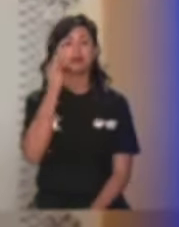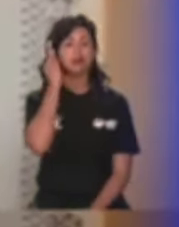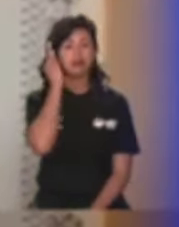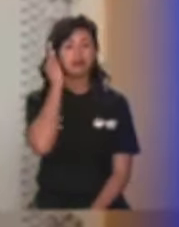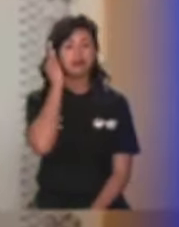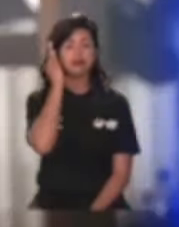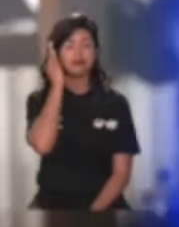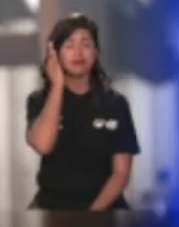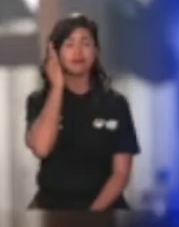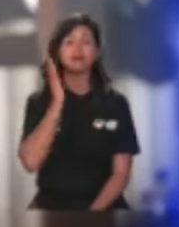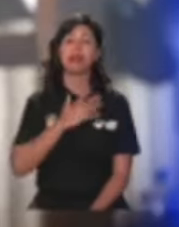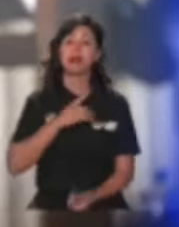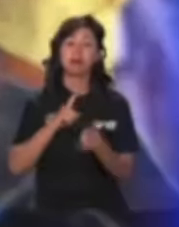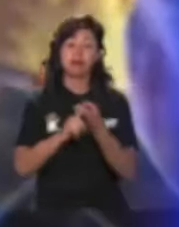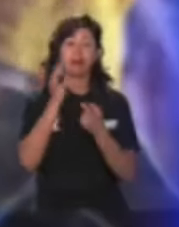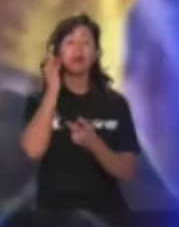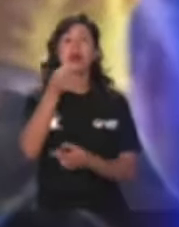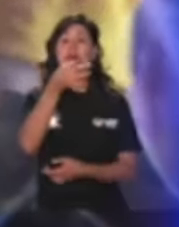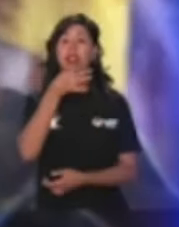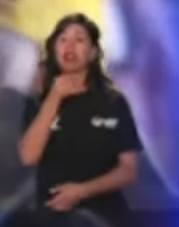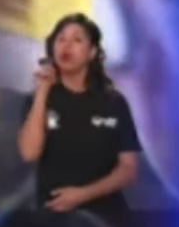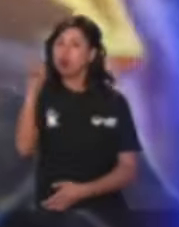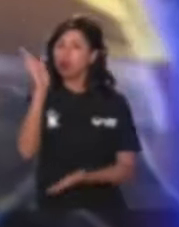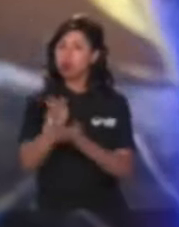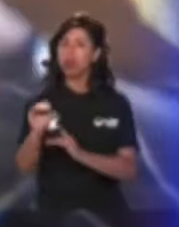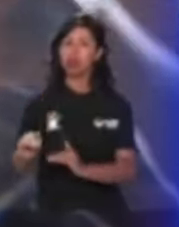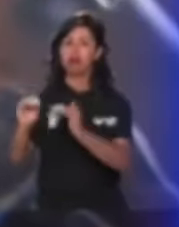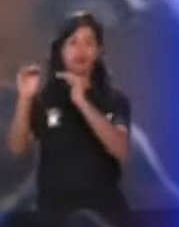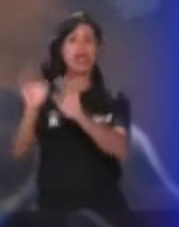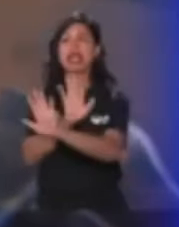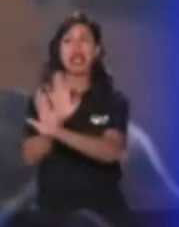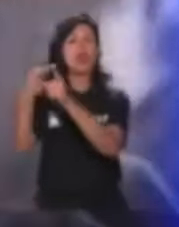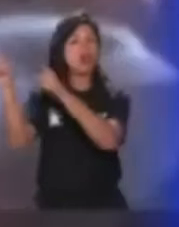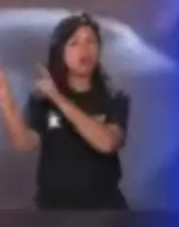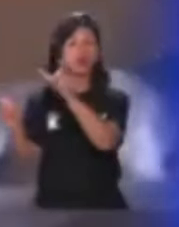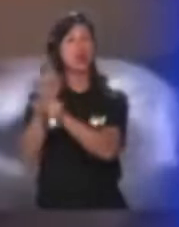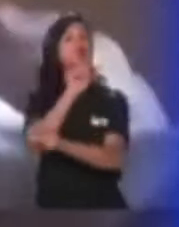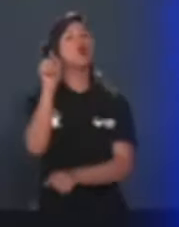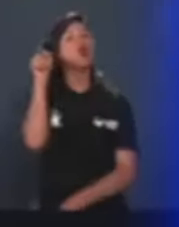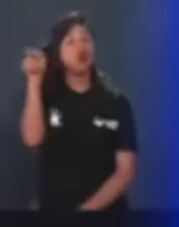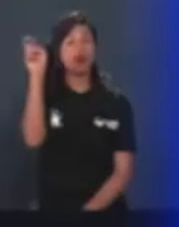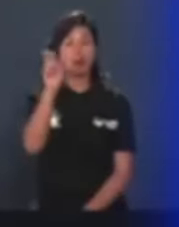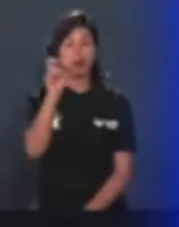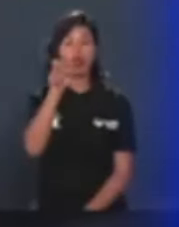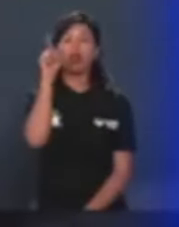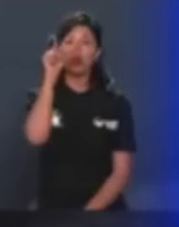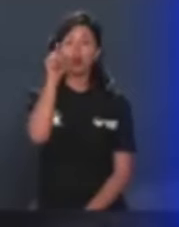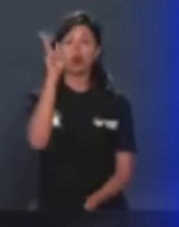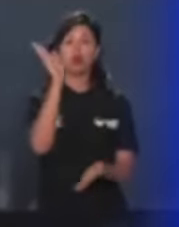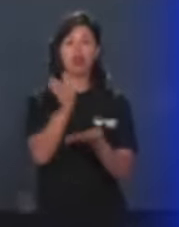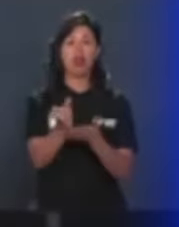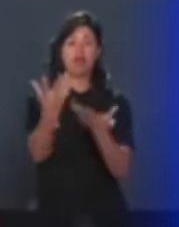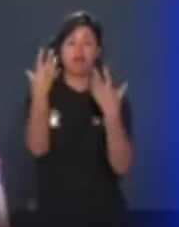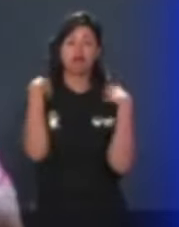Mi señora me decía, si a mí me pasa algo, tienes que criar a tu hija. Nadie más. Tú, que tú eres el papá y tú tienes que criar.